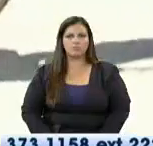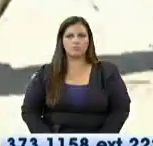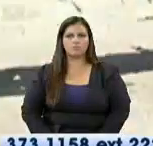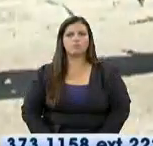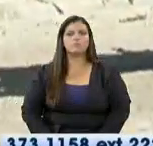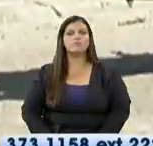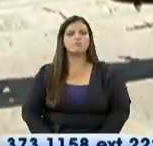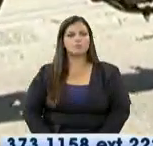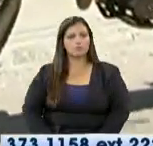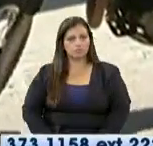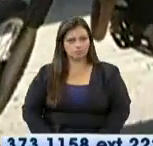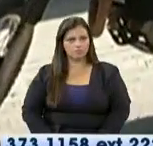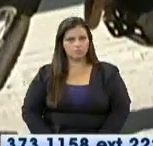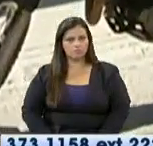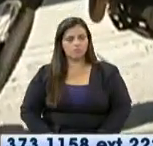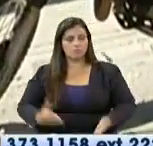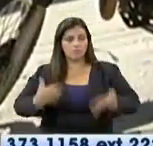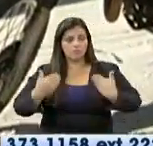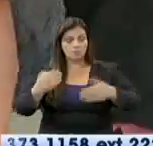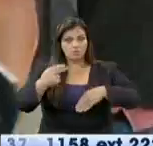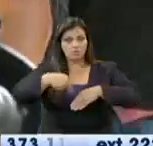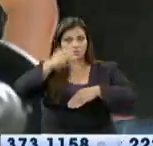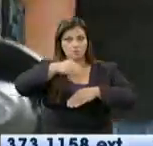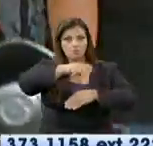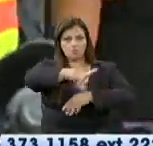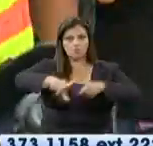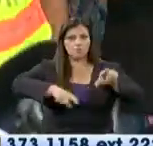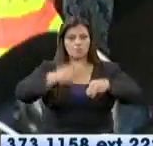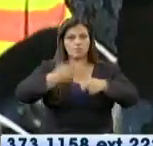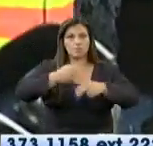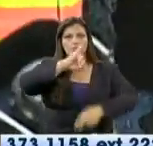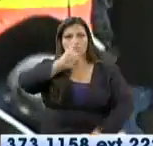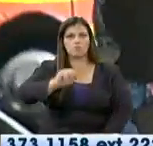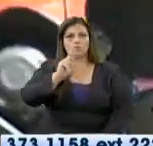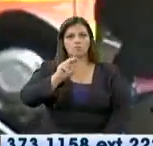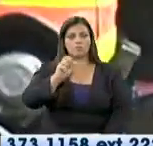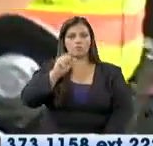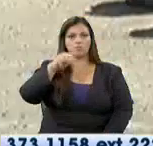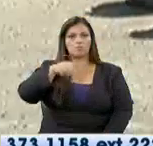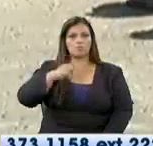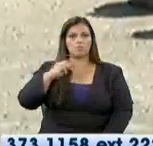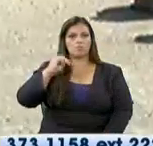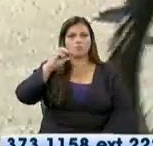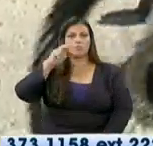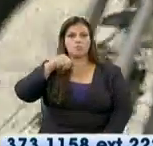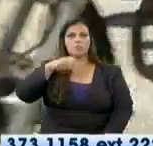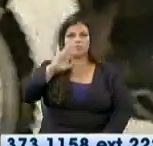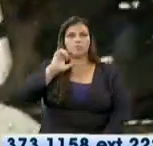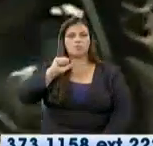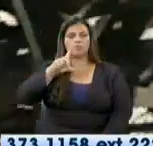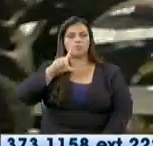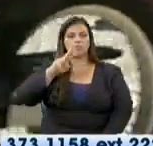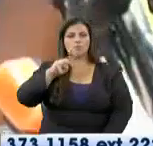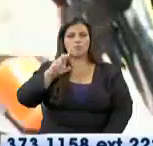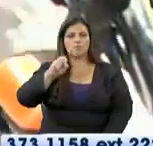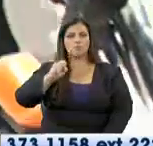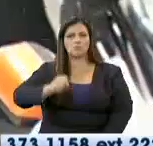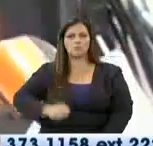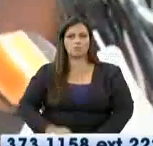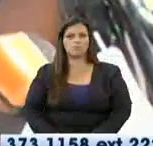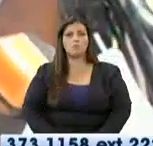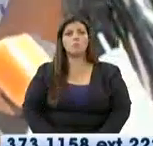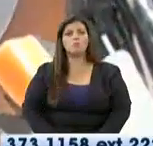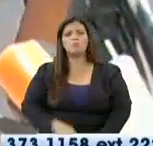Fue en la cooperativa Juan Montalvo que los encargados del orden se conjugaron al mismo tiempo para esclarecer un hecho que acabó con la vida de una